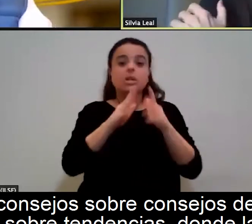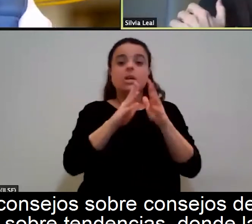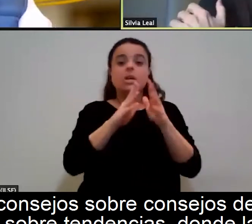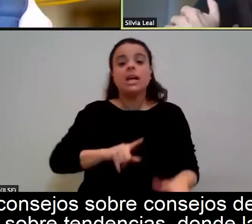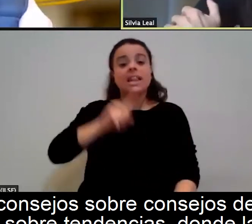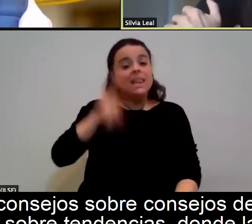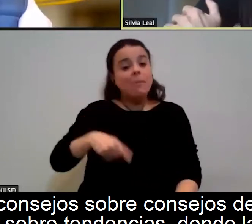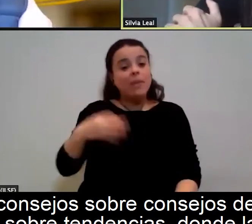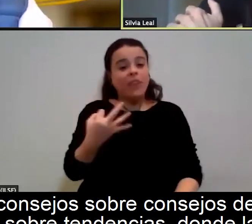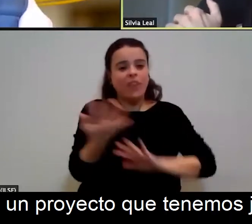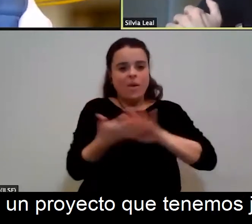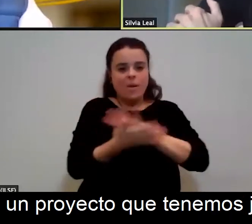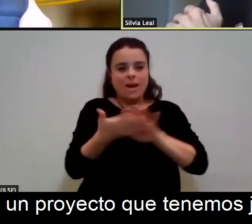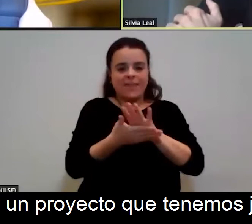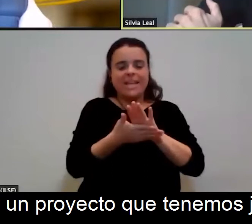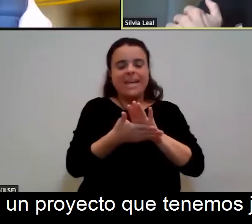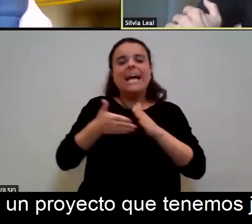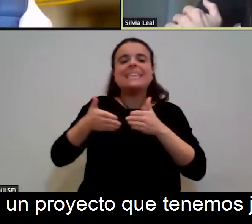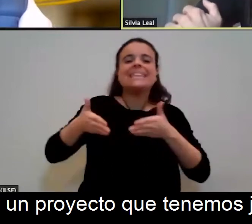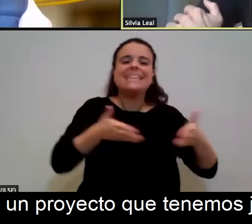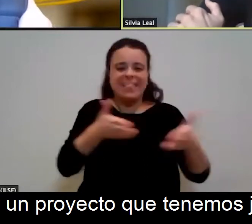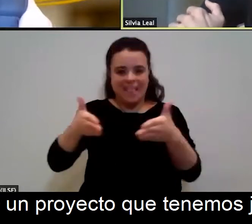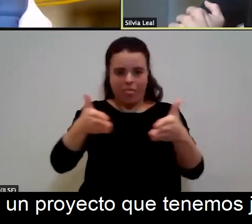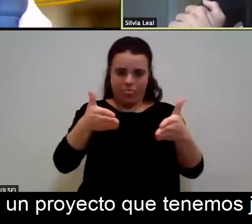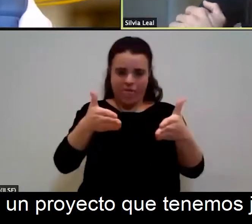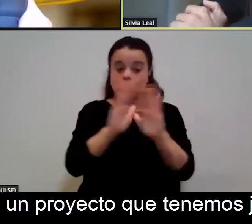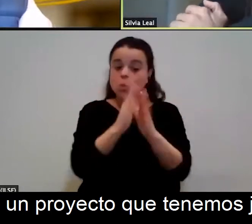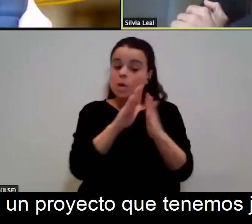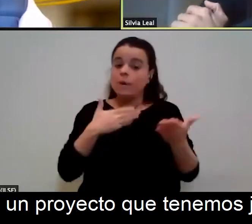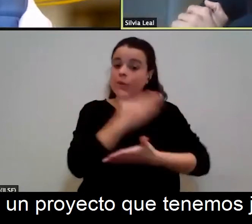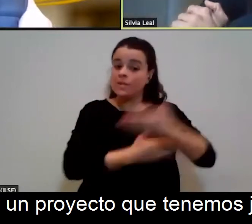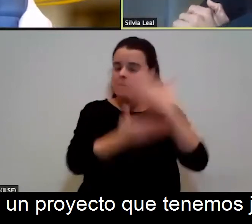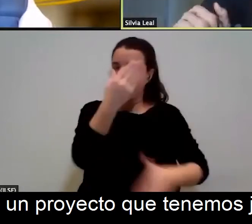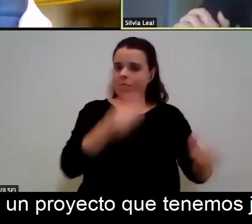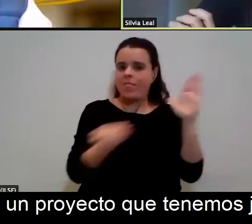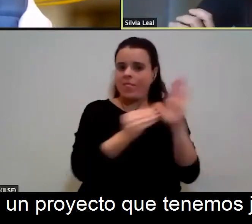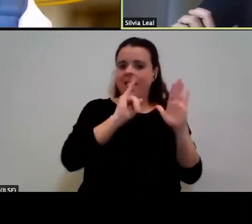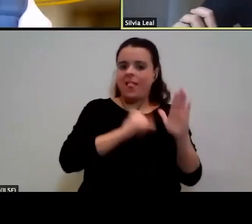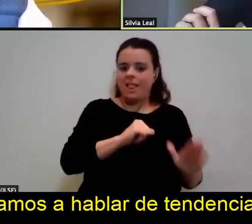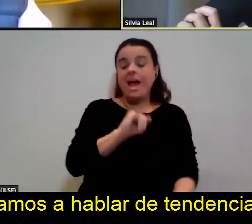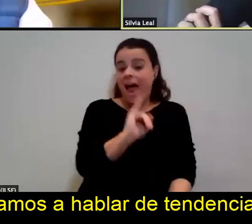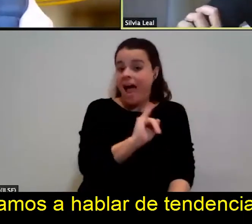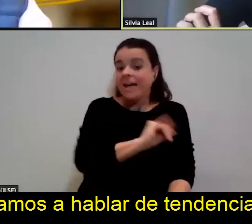un libro donde la discapacidad está muy presente y un proyecto que tenemos juntos también.